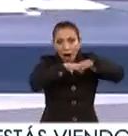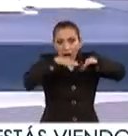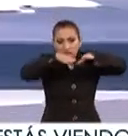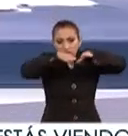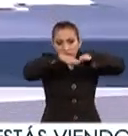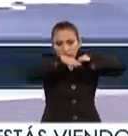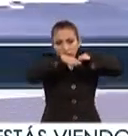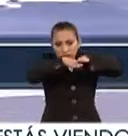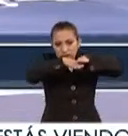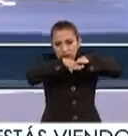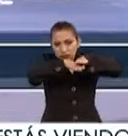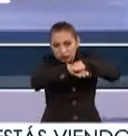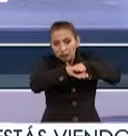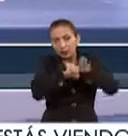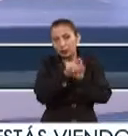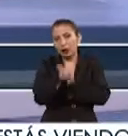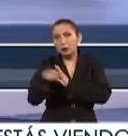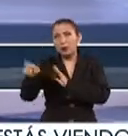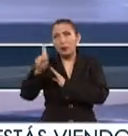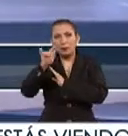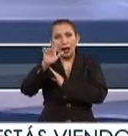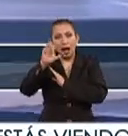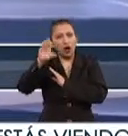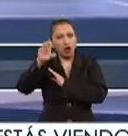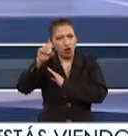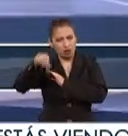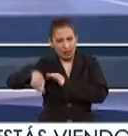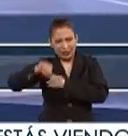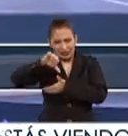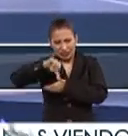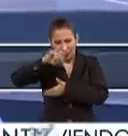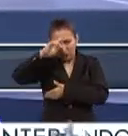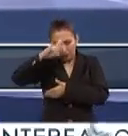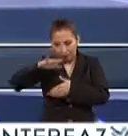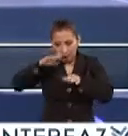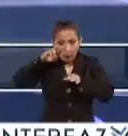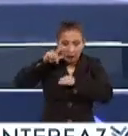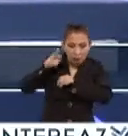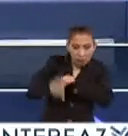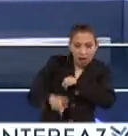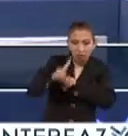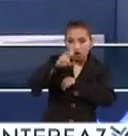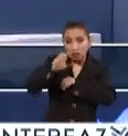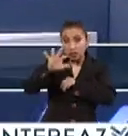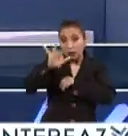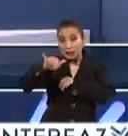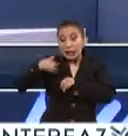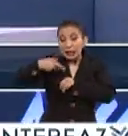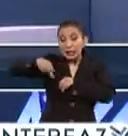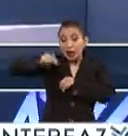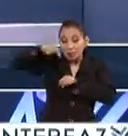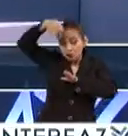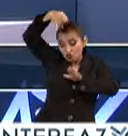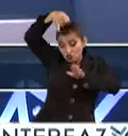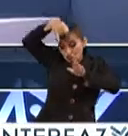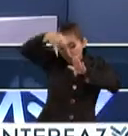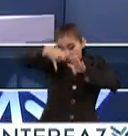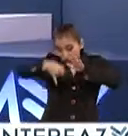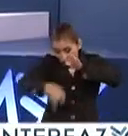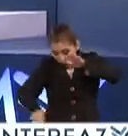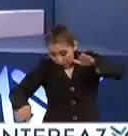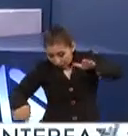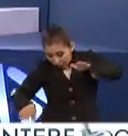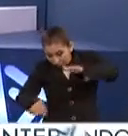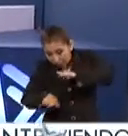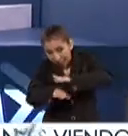a profundidad. Por ejemplo, la placa de Cocos aquí en el centro del país la podemos encontrar a unos 250 kilómetros de profundidad.